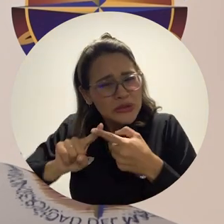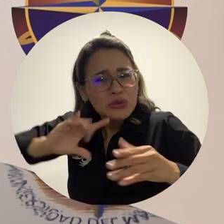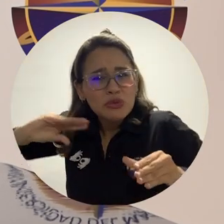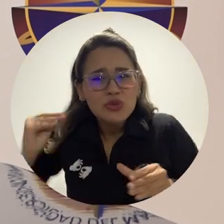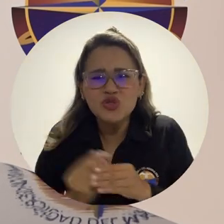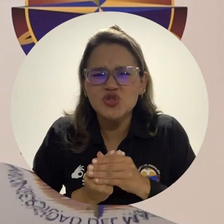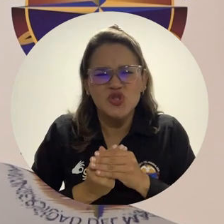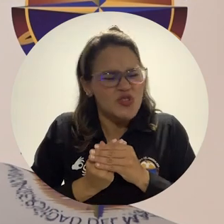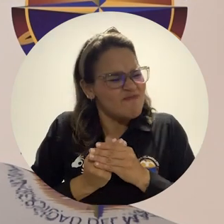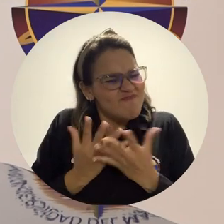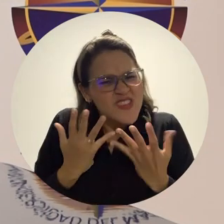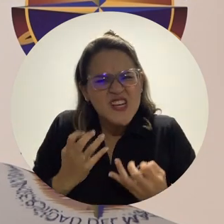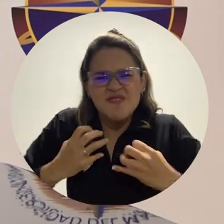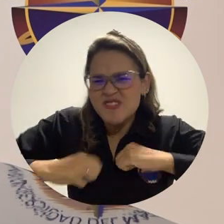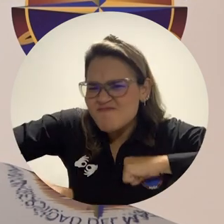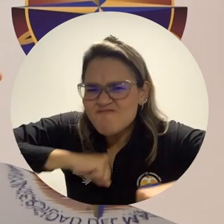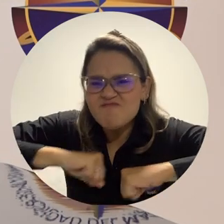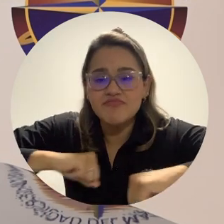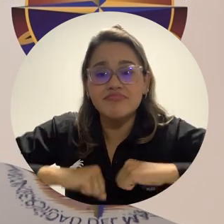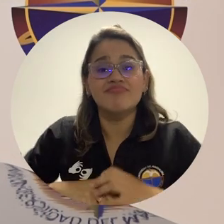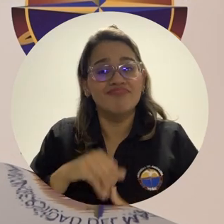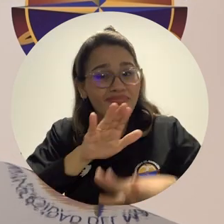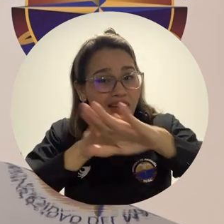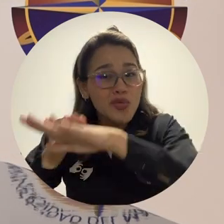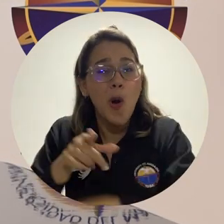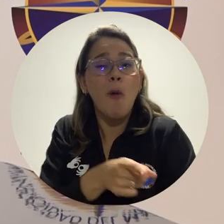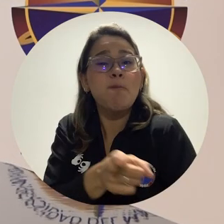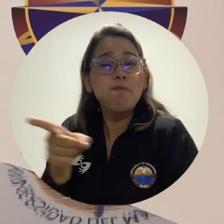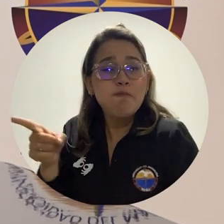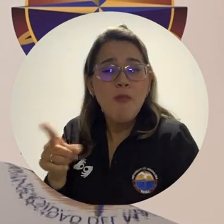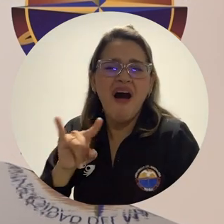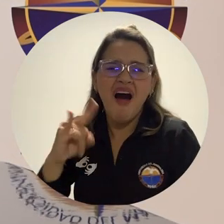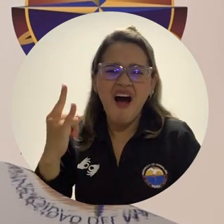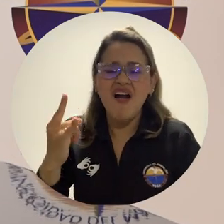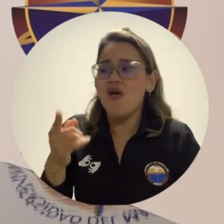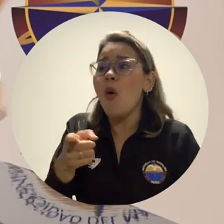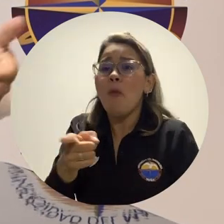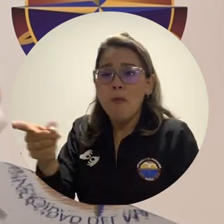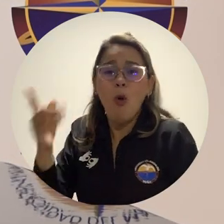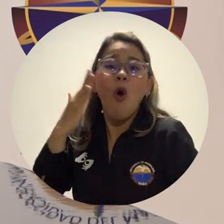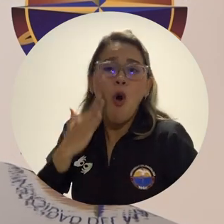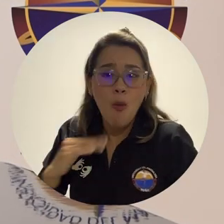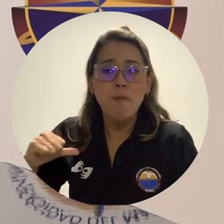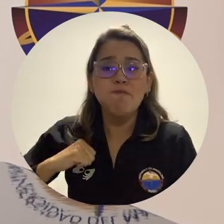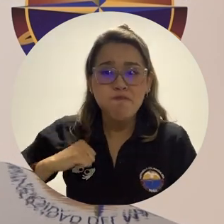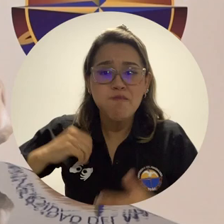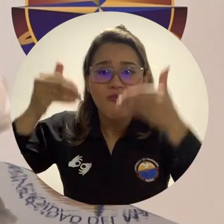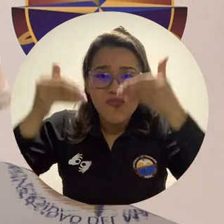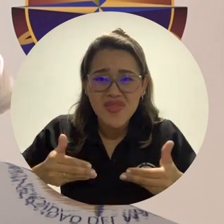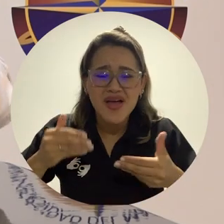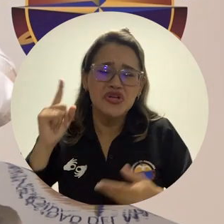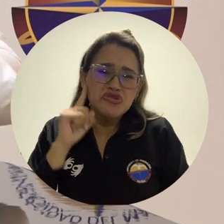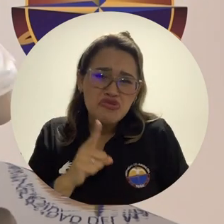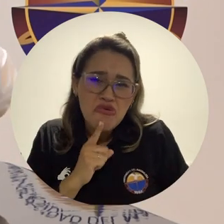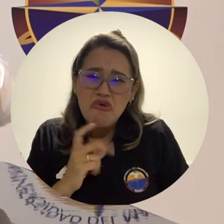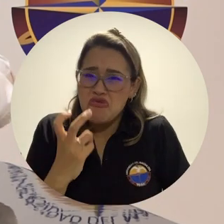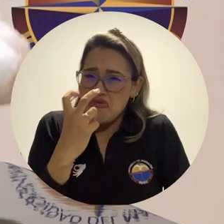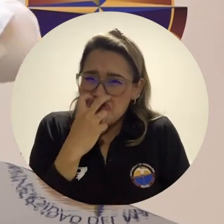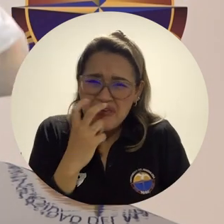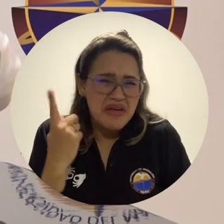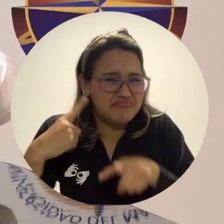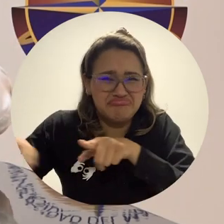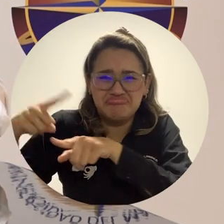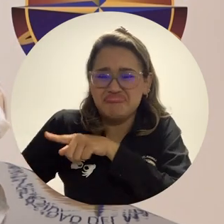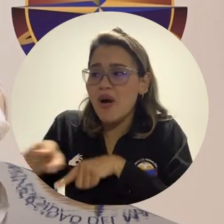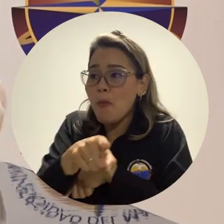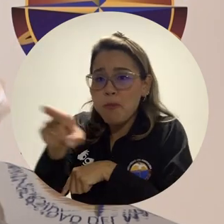nosotros, una universidad que la apuesta a la inclusión, tiene muchos jóvenes con alguna discapacidad y sin embargo ellos siguen luchando. No importa si no pueden oír, no pueden ver,